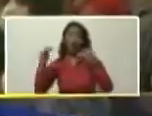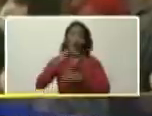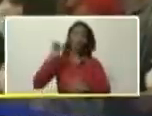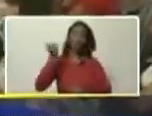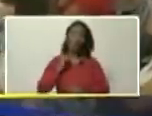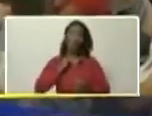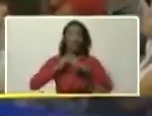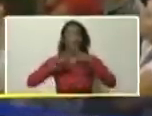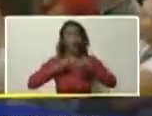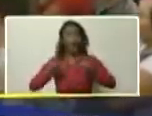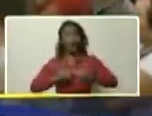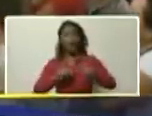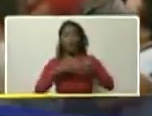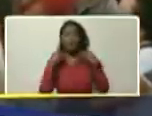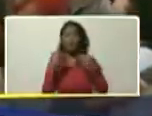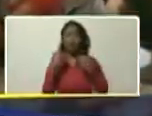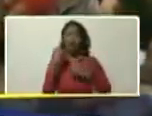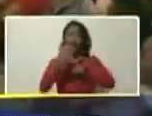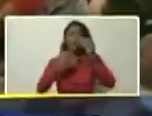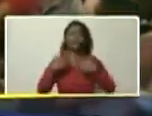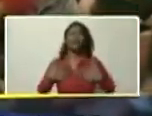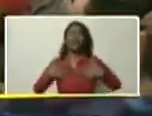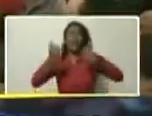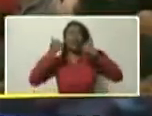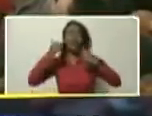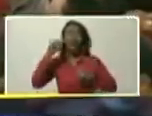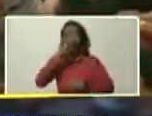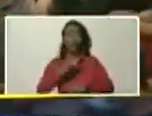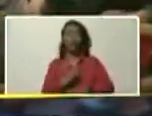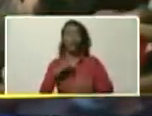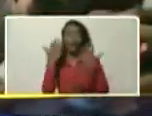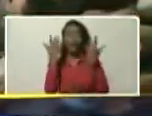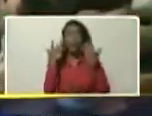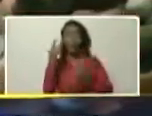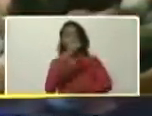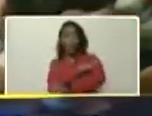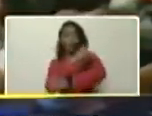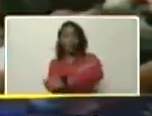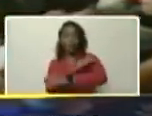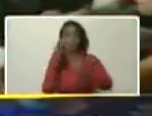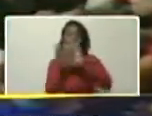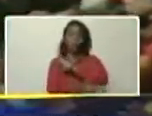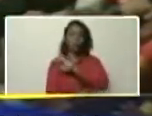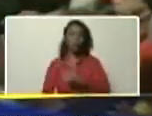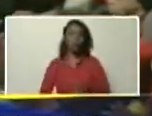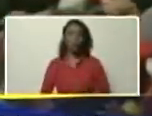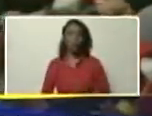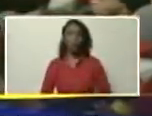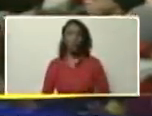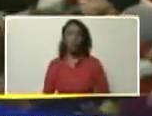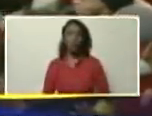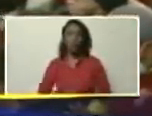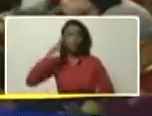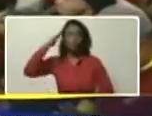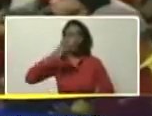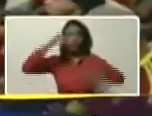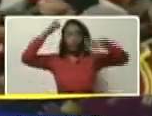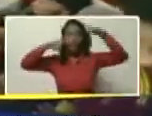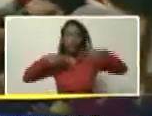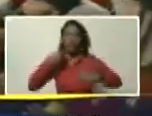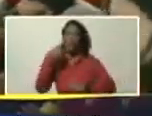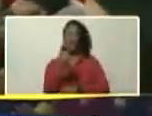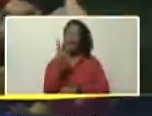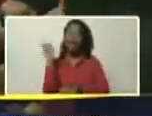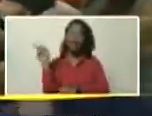cualquier diferencia para salvar a Barinas de la mano del fascismo. El comandante Chávez lo narraba y